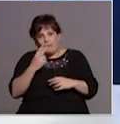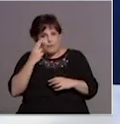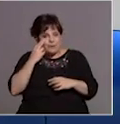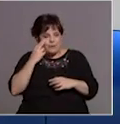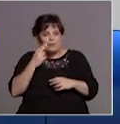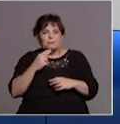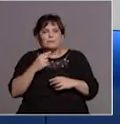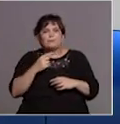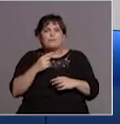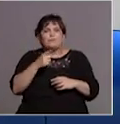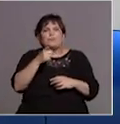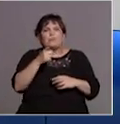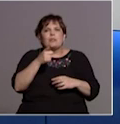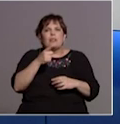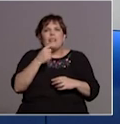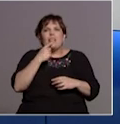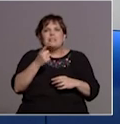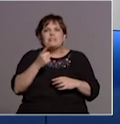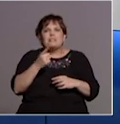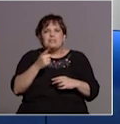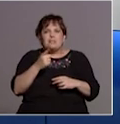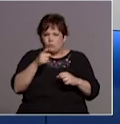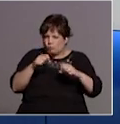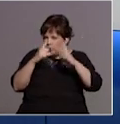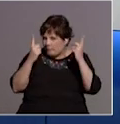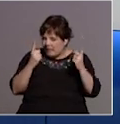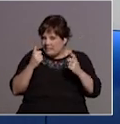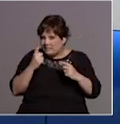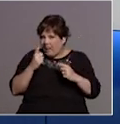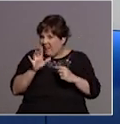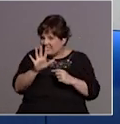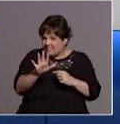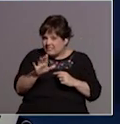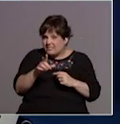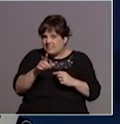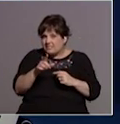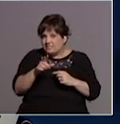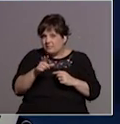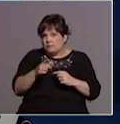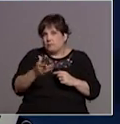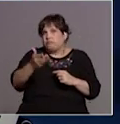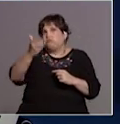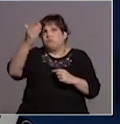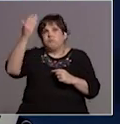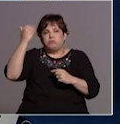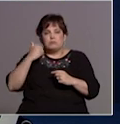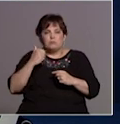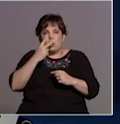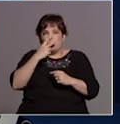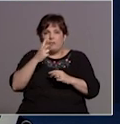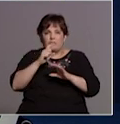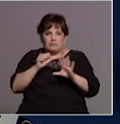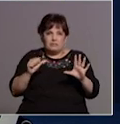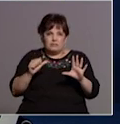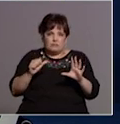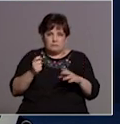del problema antes de avanzar y saber yo te decía al comienzo te sorprende que se haya llegado a este punto a la luga que esos hechos del 2016